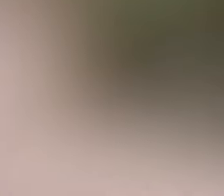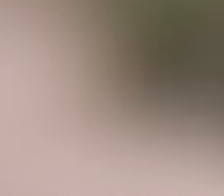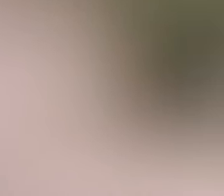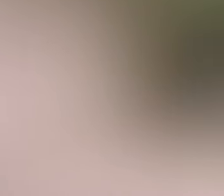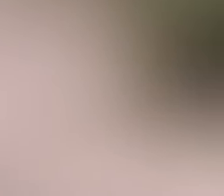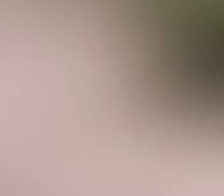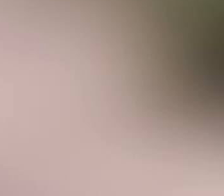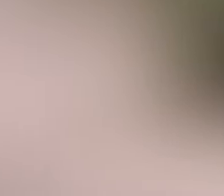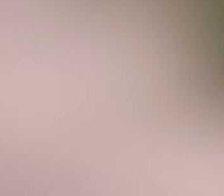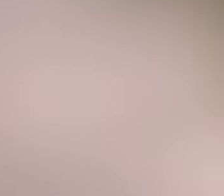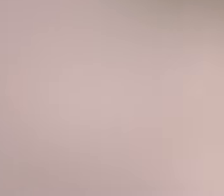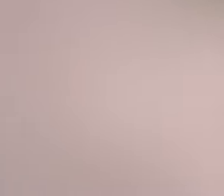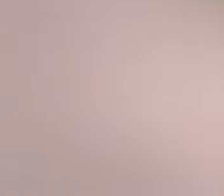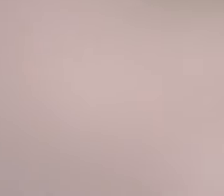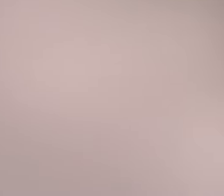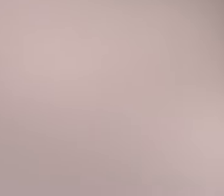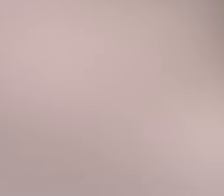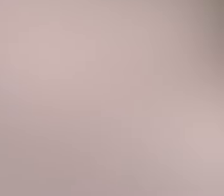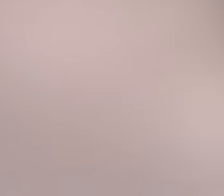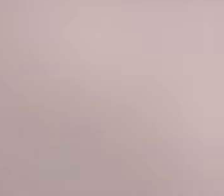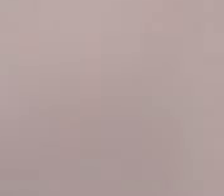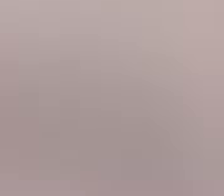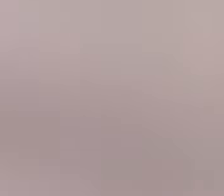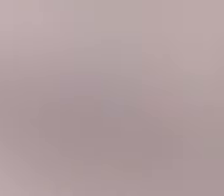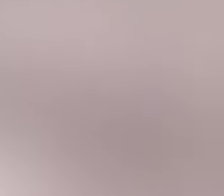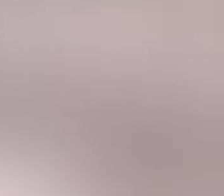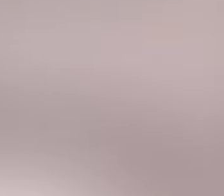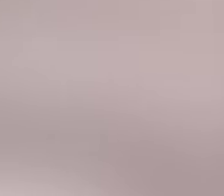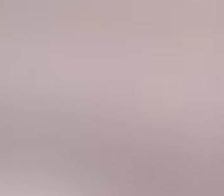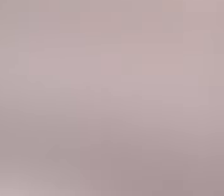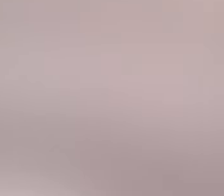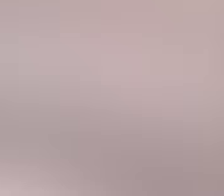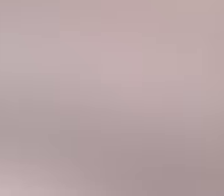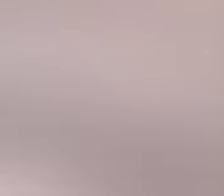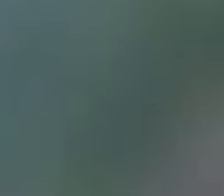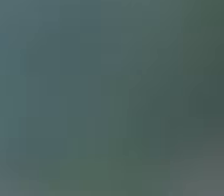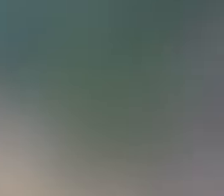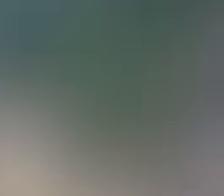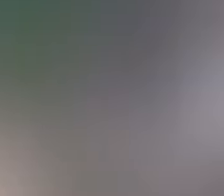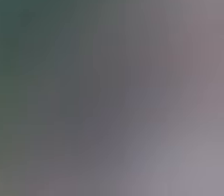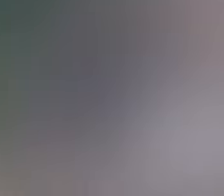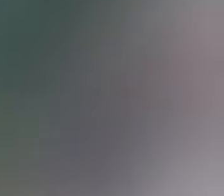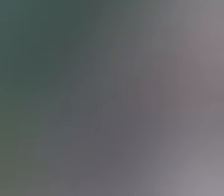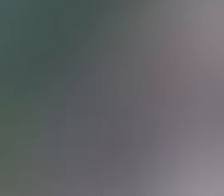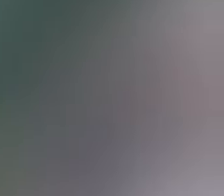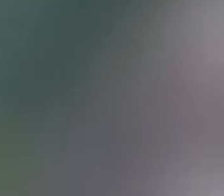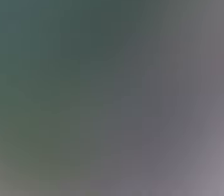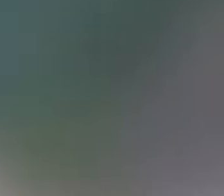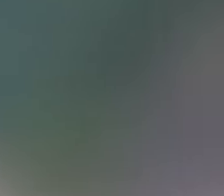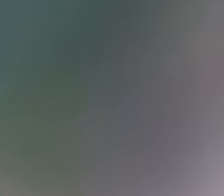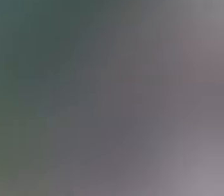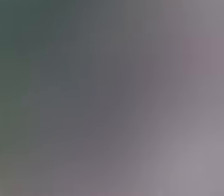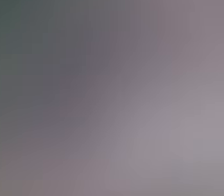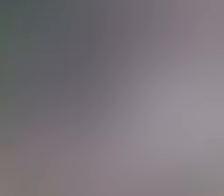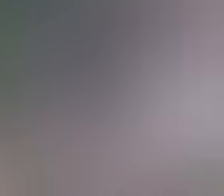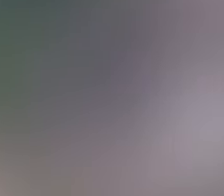autoridad está para enfrentarlos en igualdad de circunstancias, sin excepción alguna a ambos, a todo generador de violencia, una persona, un